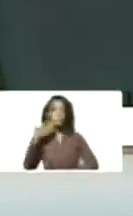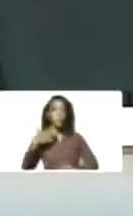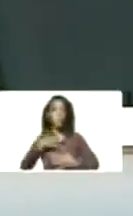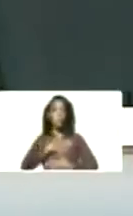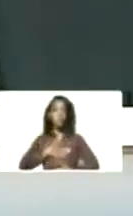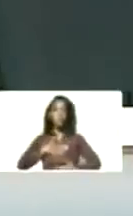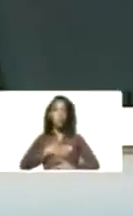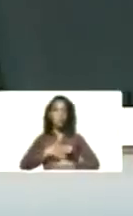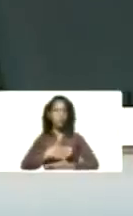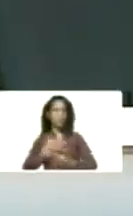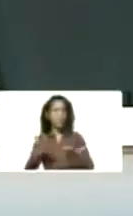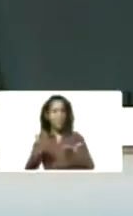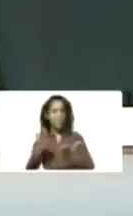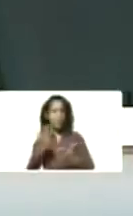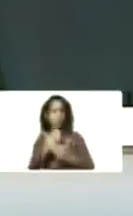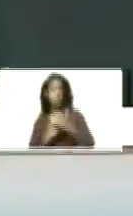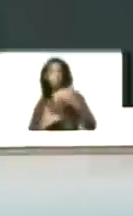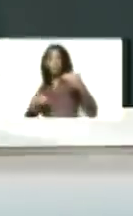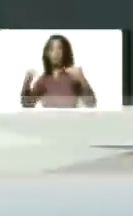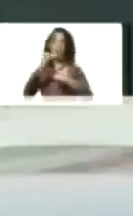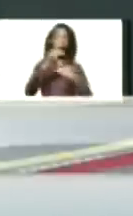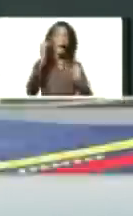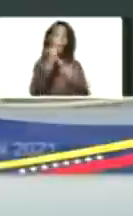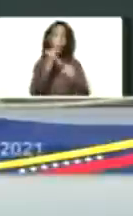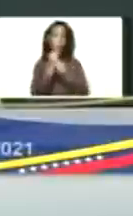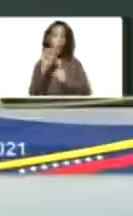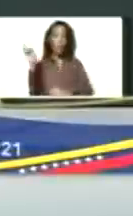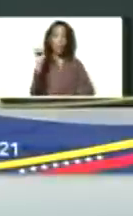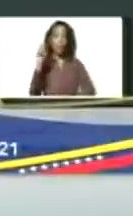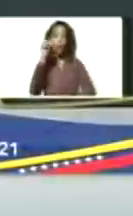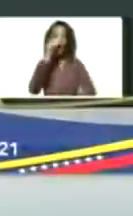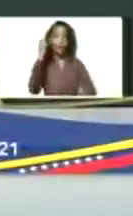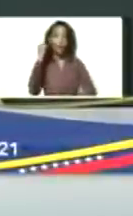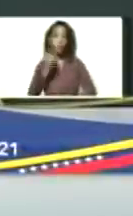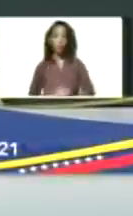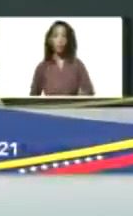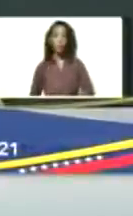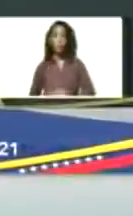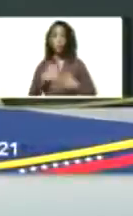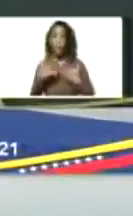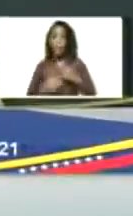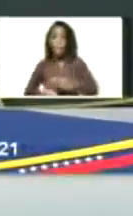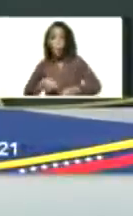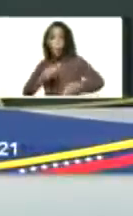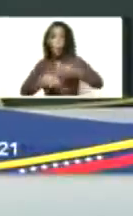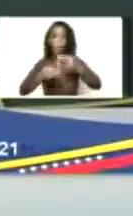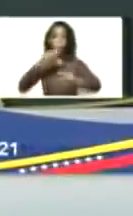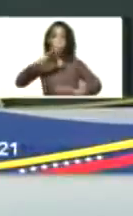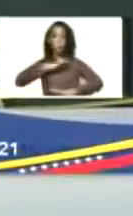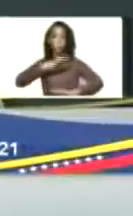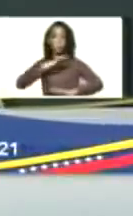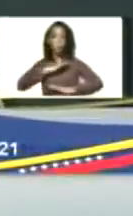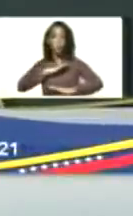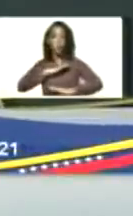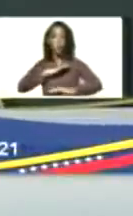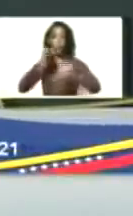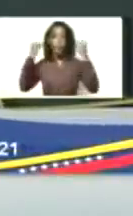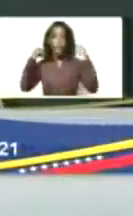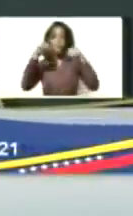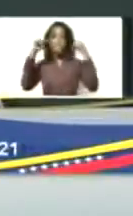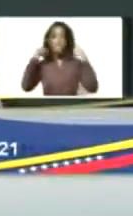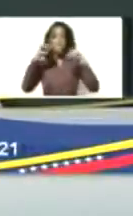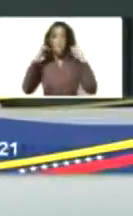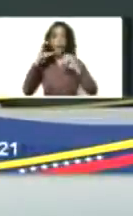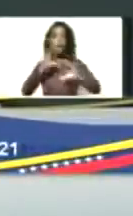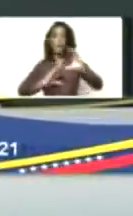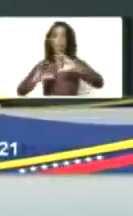de enaltecer el trabajo de venezolanas y venezolanos que construyen bienestar desde el ejercicio de la ciencia.